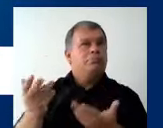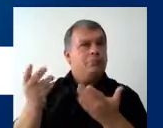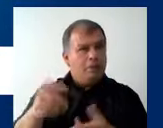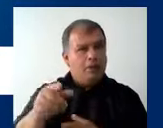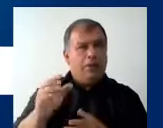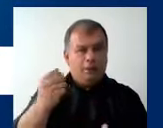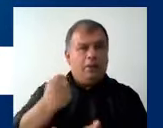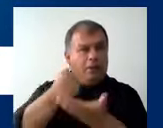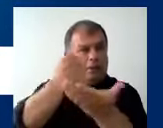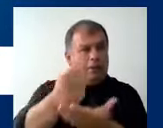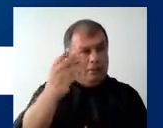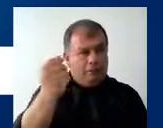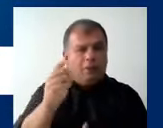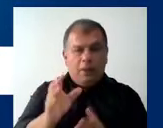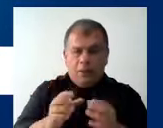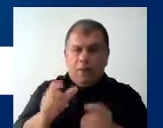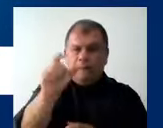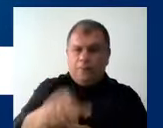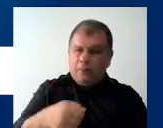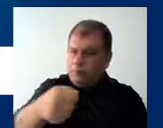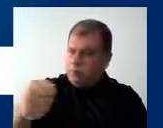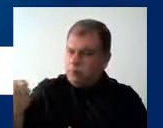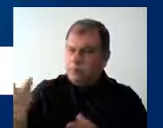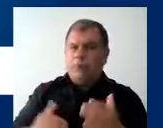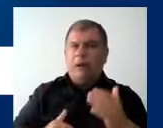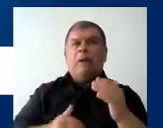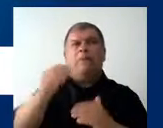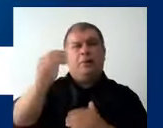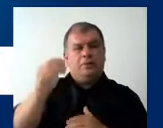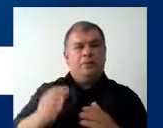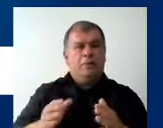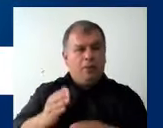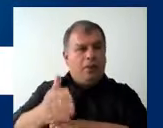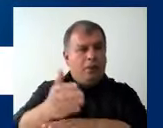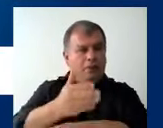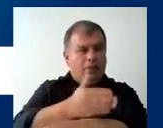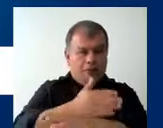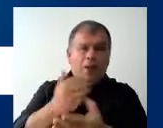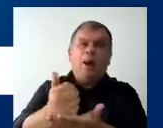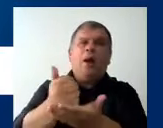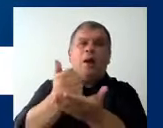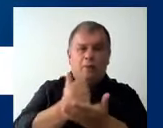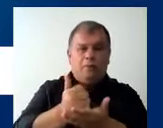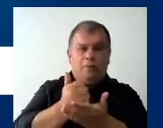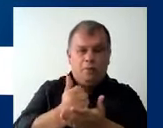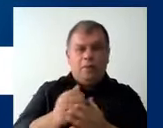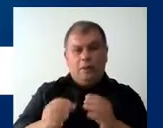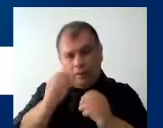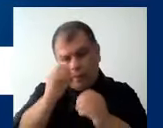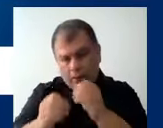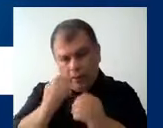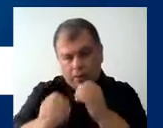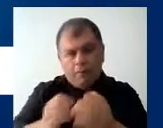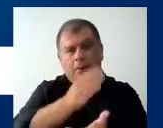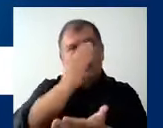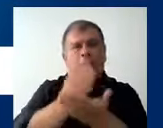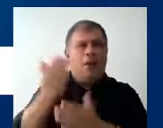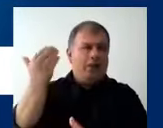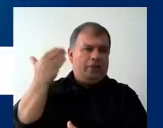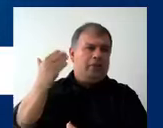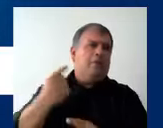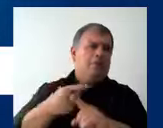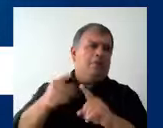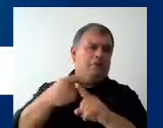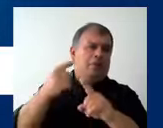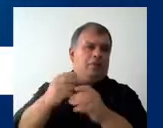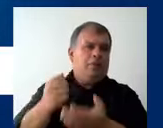este bono pueda llegar a más personas y pueda en algo avanzar o en algo solucionarse los inconvenientes que se presentaron con los demás bonos, ¿no?